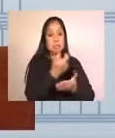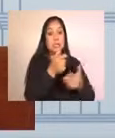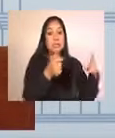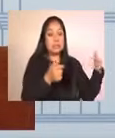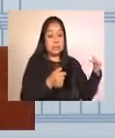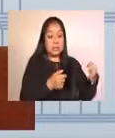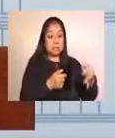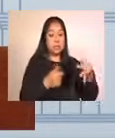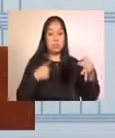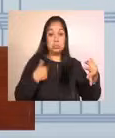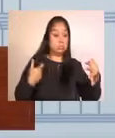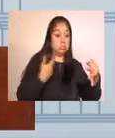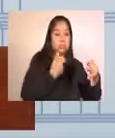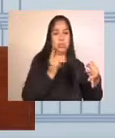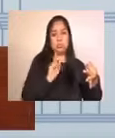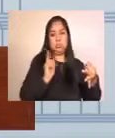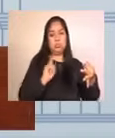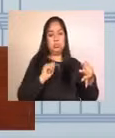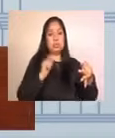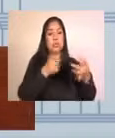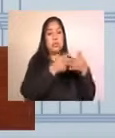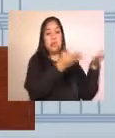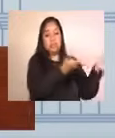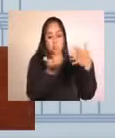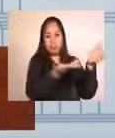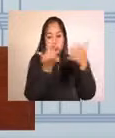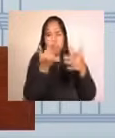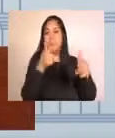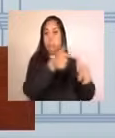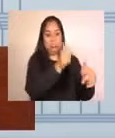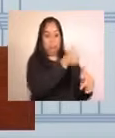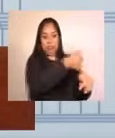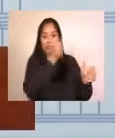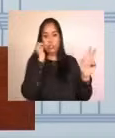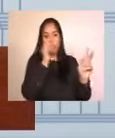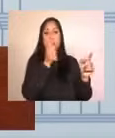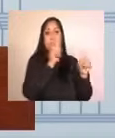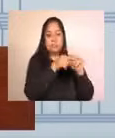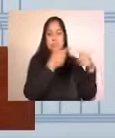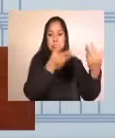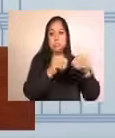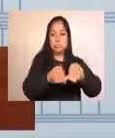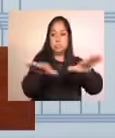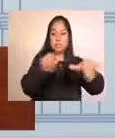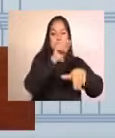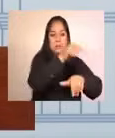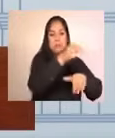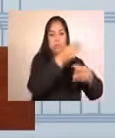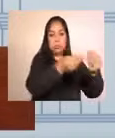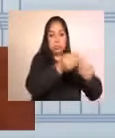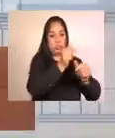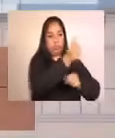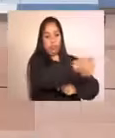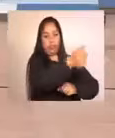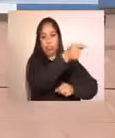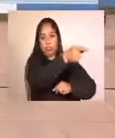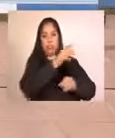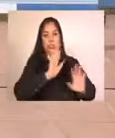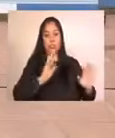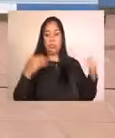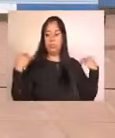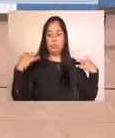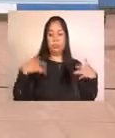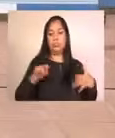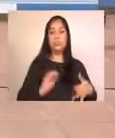transporte, así como carga, descarga y estiba de este producto. Gracias, señor ministro. La siguiente pregunta